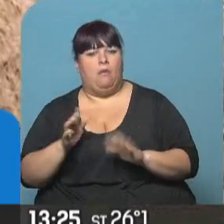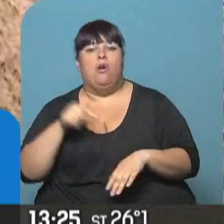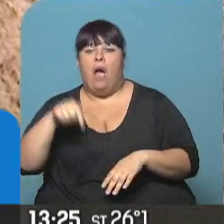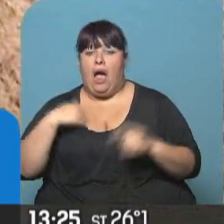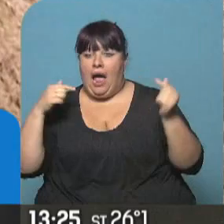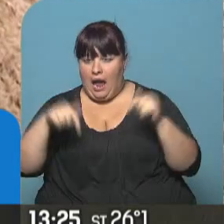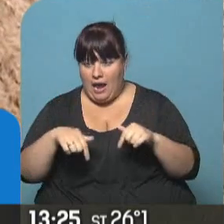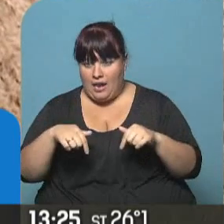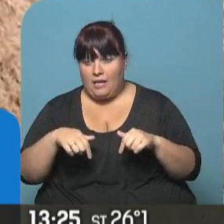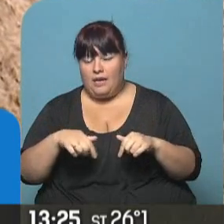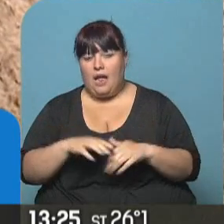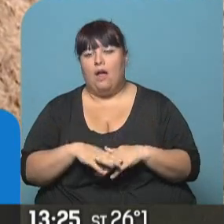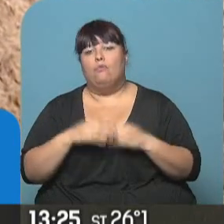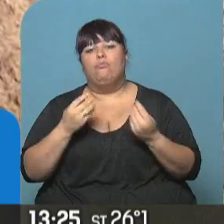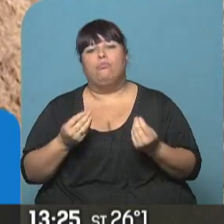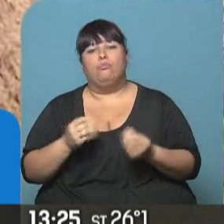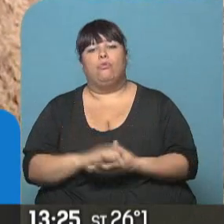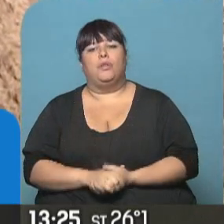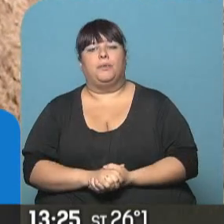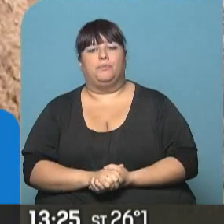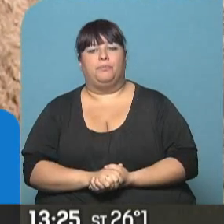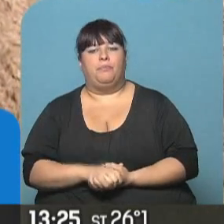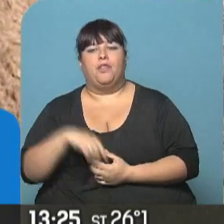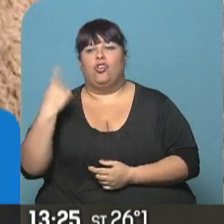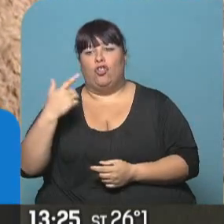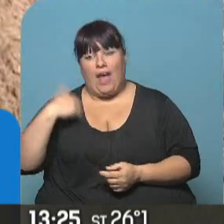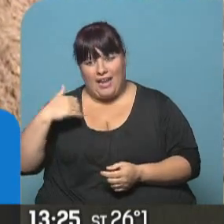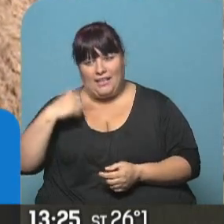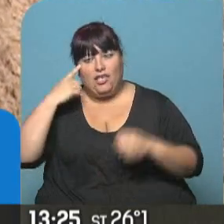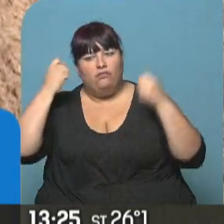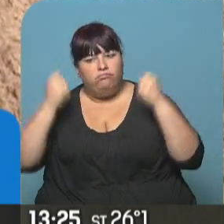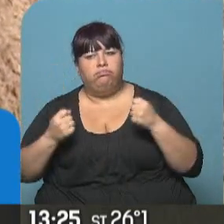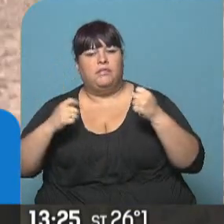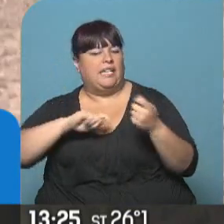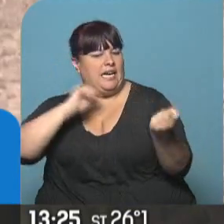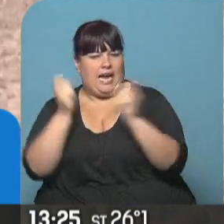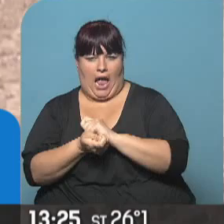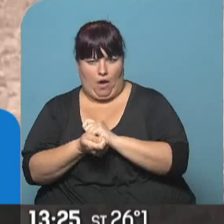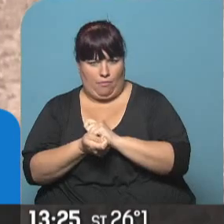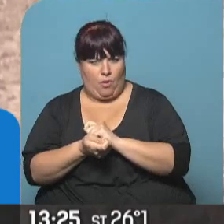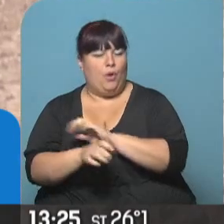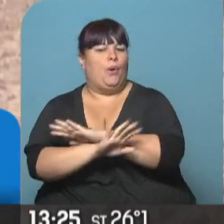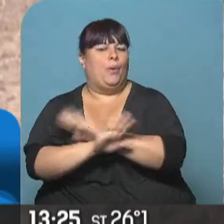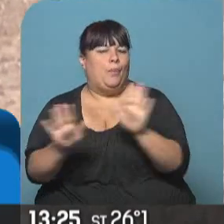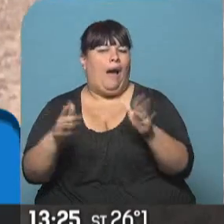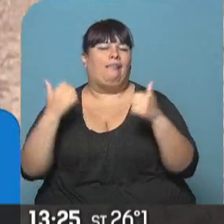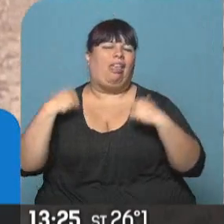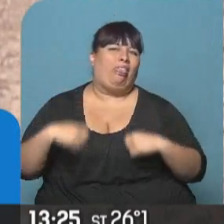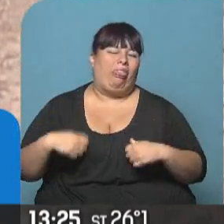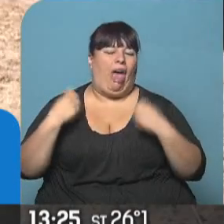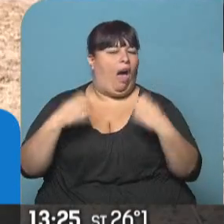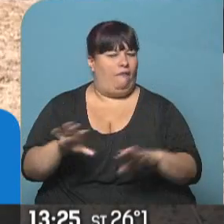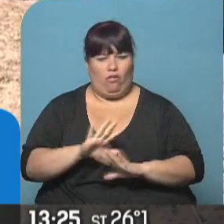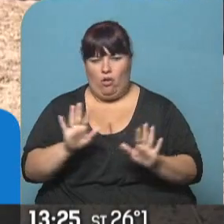acá porque los argentinos hemos decidido emprender un cambio basta la resignación